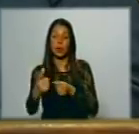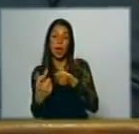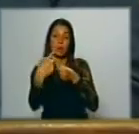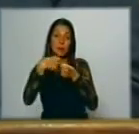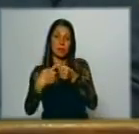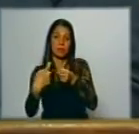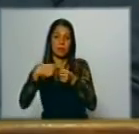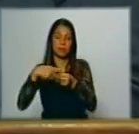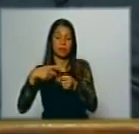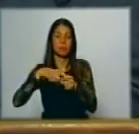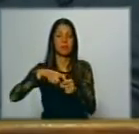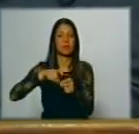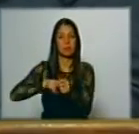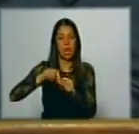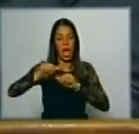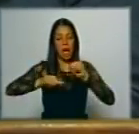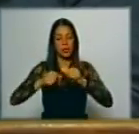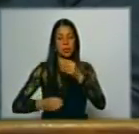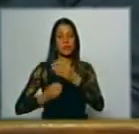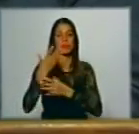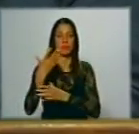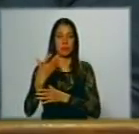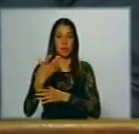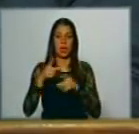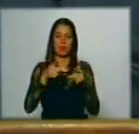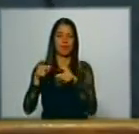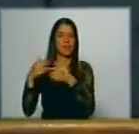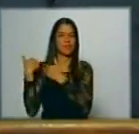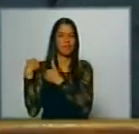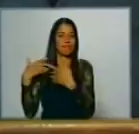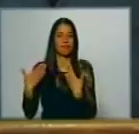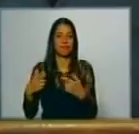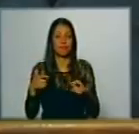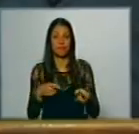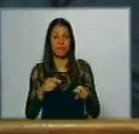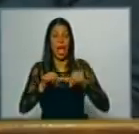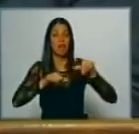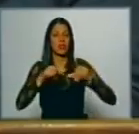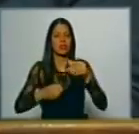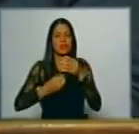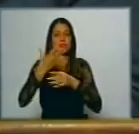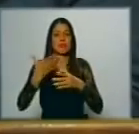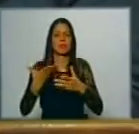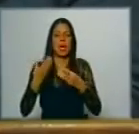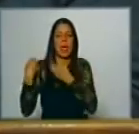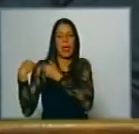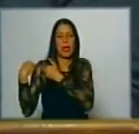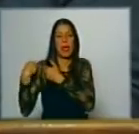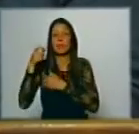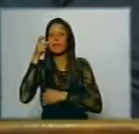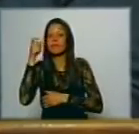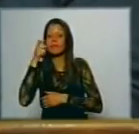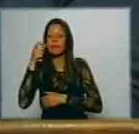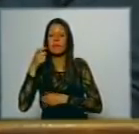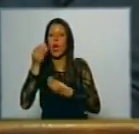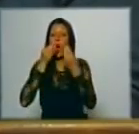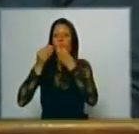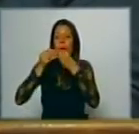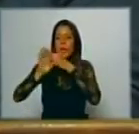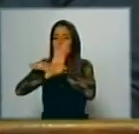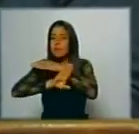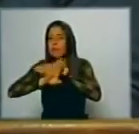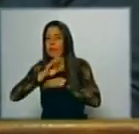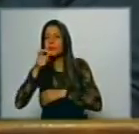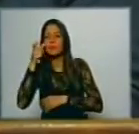naturales que tiene finalidad, que tiene como finalidad la defensa de los derechos e intereses de